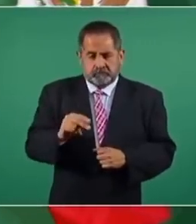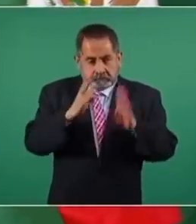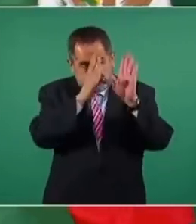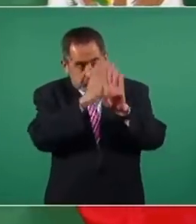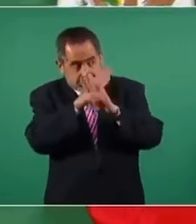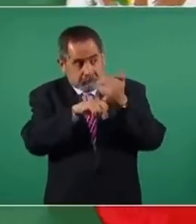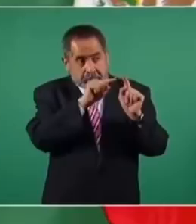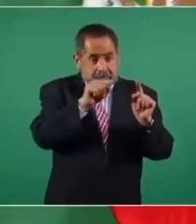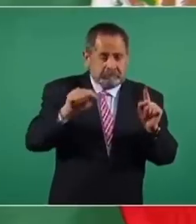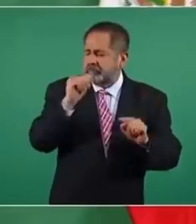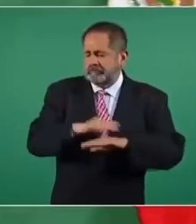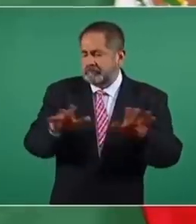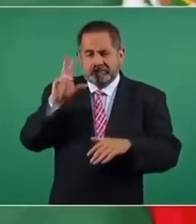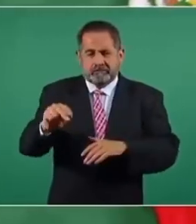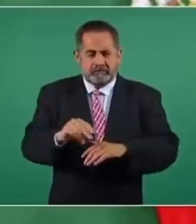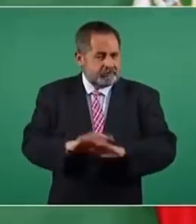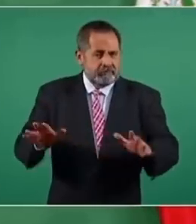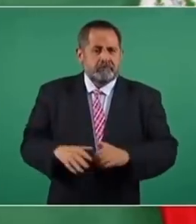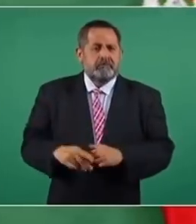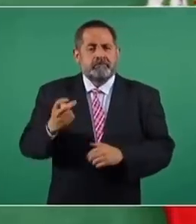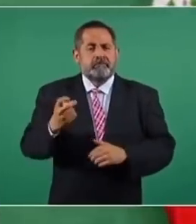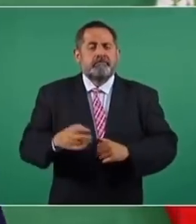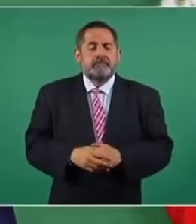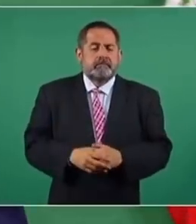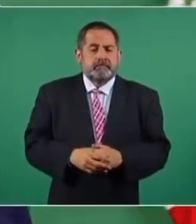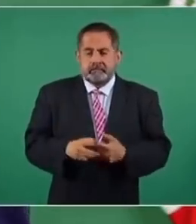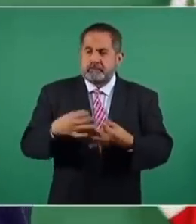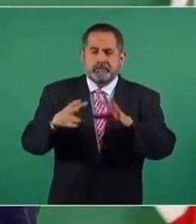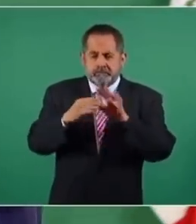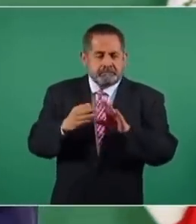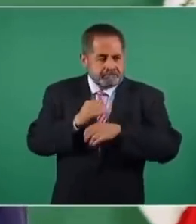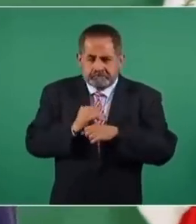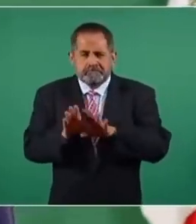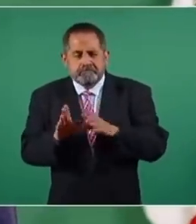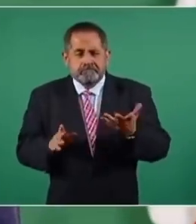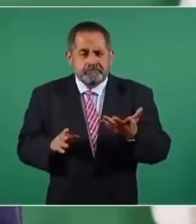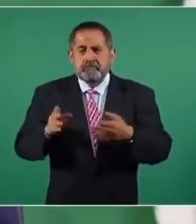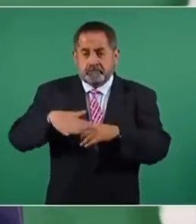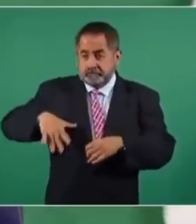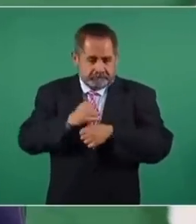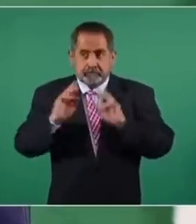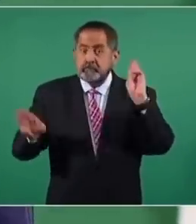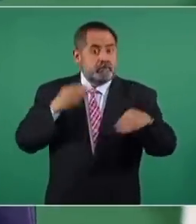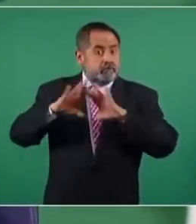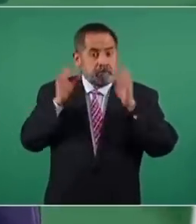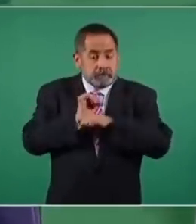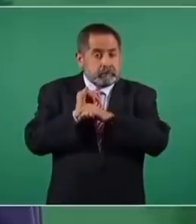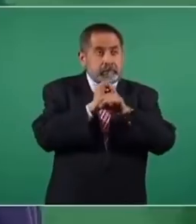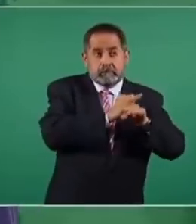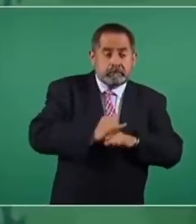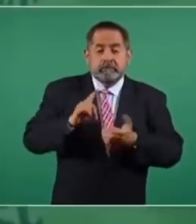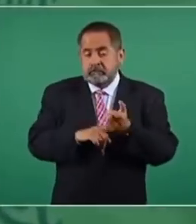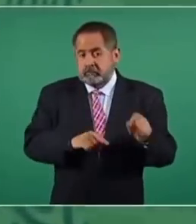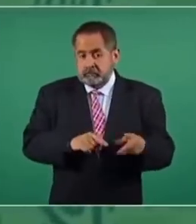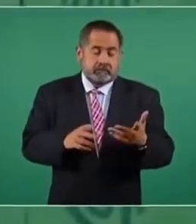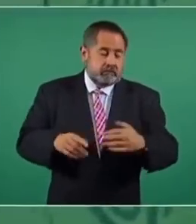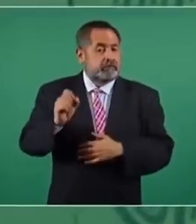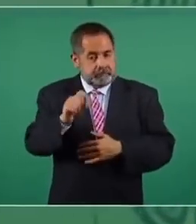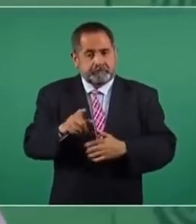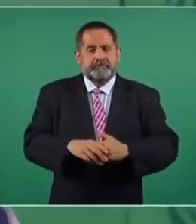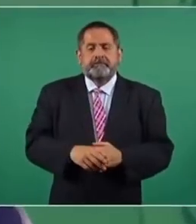se espía a nadie. Por eso es importante la investigación que se hizo a nivel mundial. Y también por